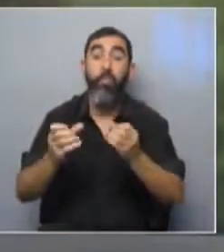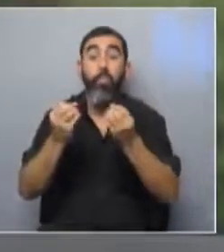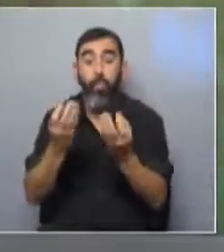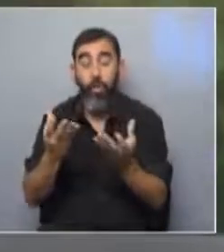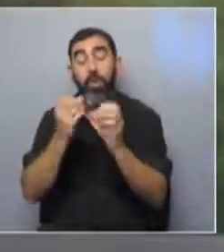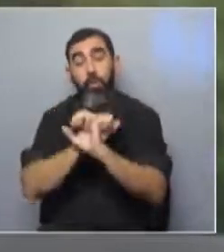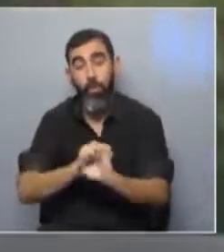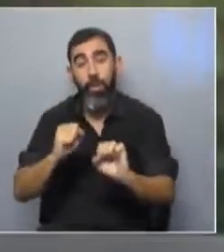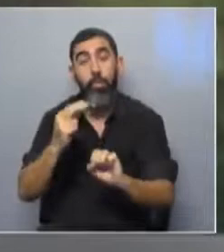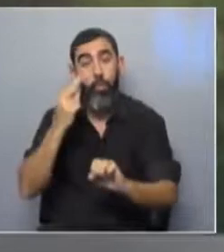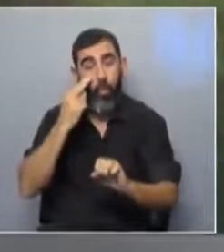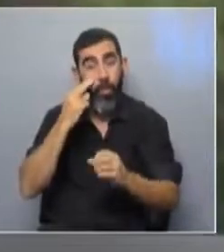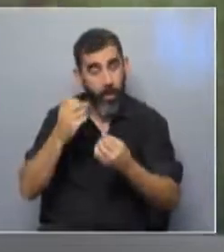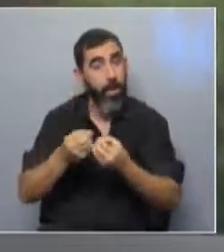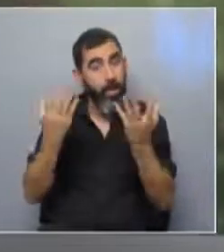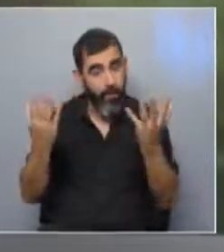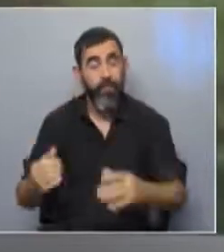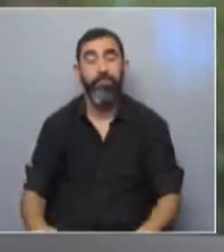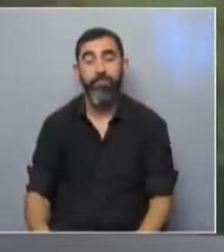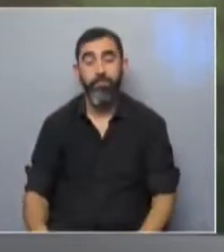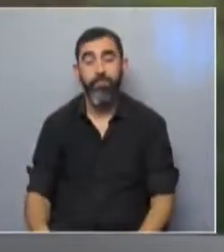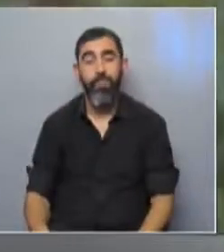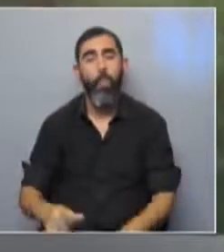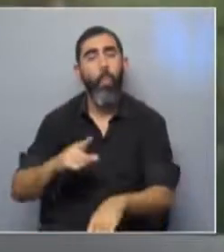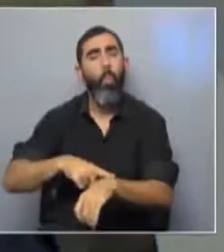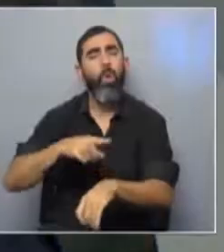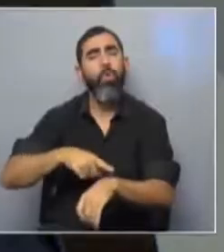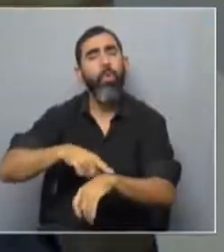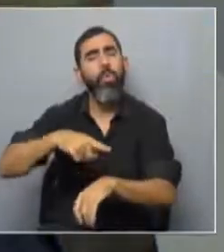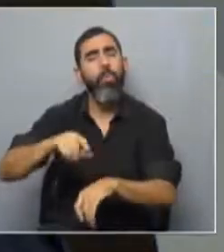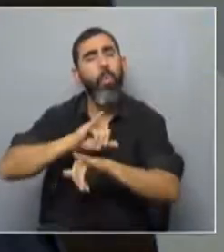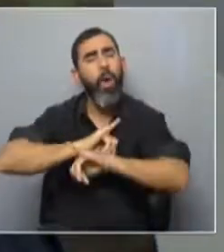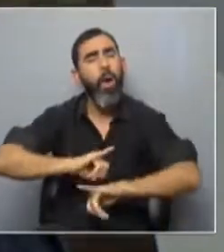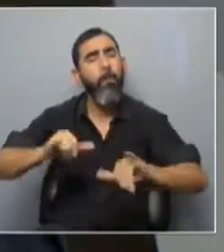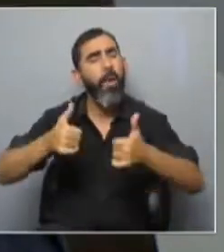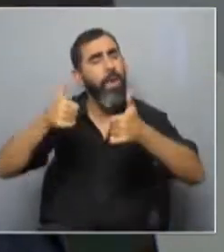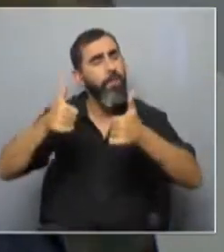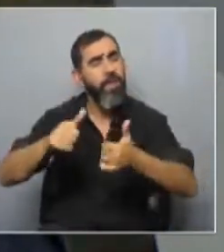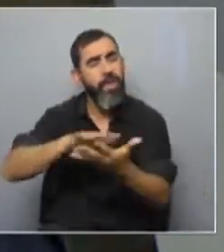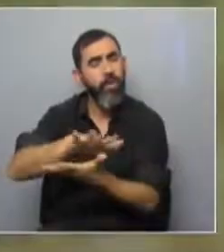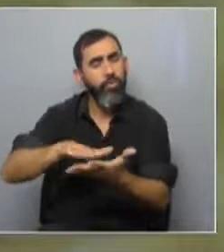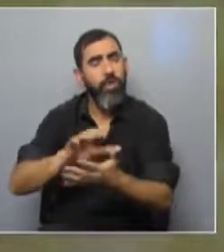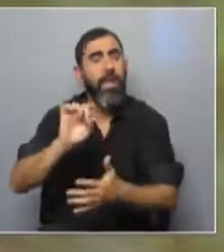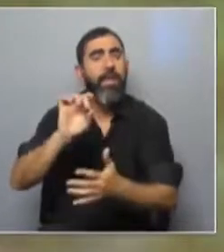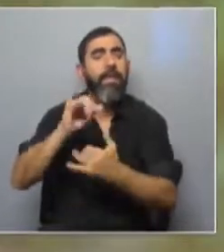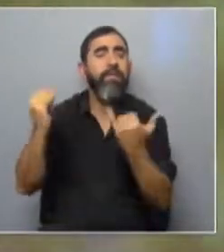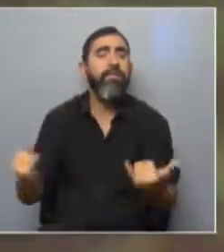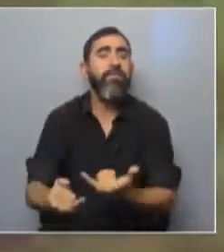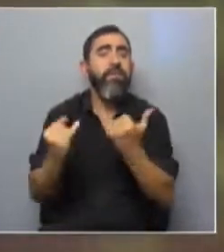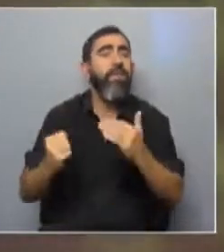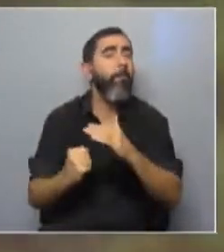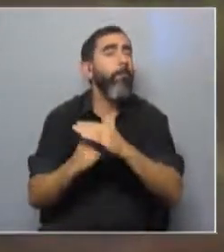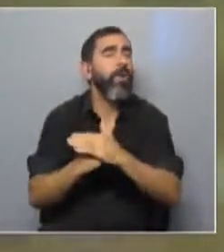podría haber sido un problema. ¿Cuánto tiempo dura una campaña en buenas condiciones allí en Vizcaíno? 15 días,